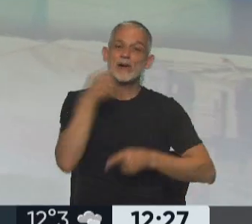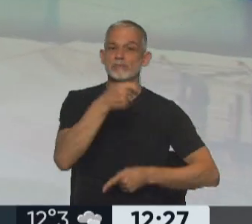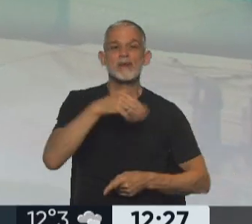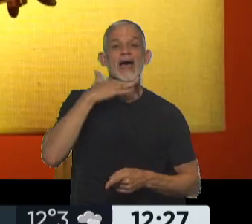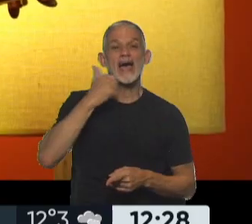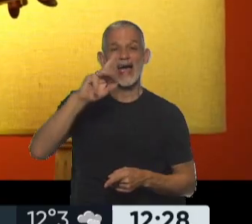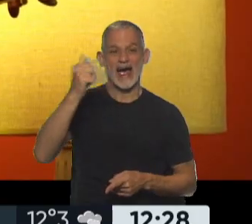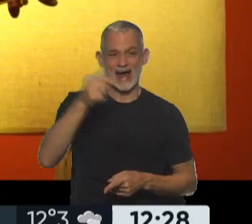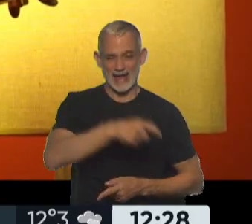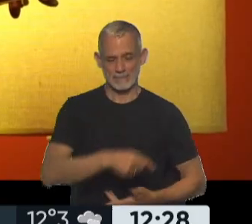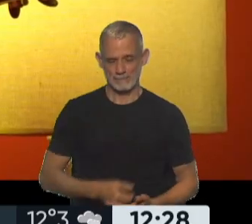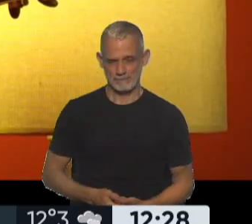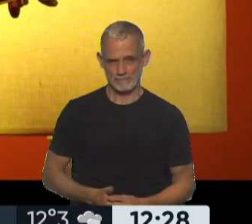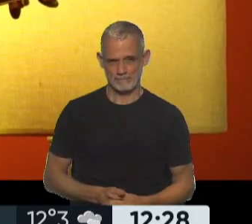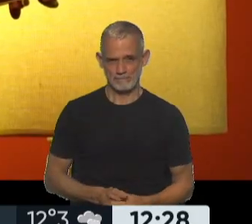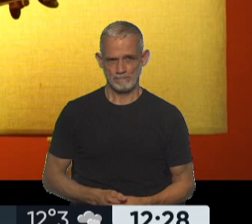Jara.